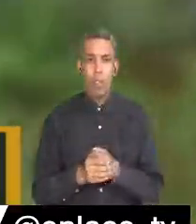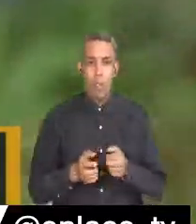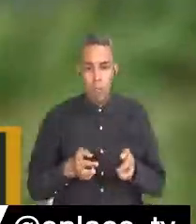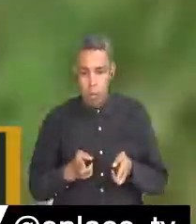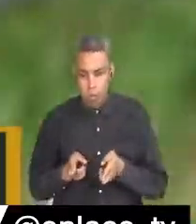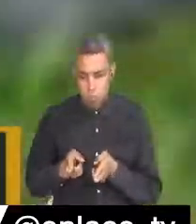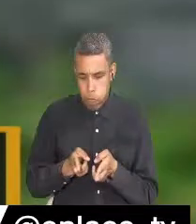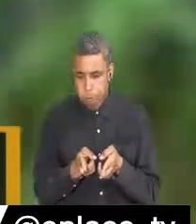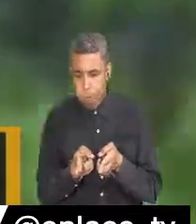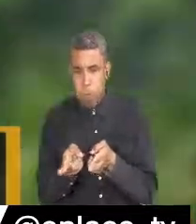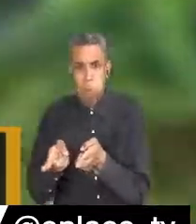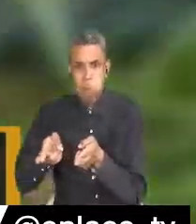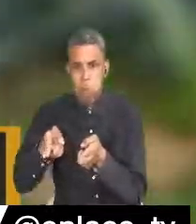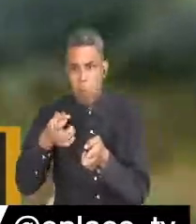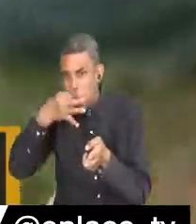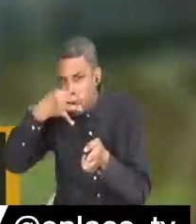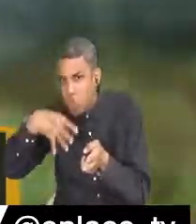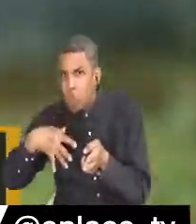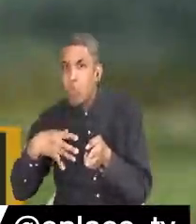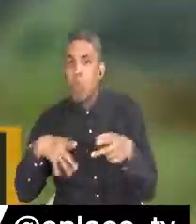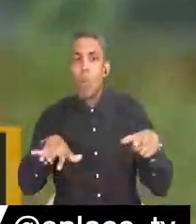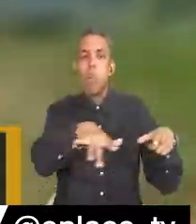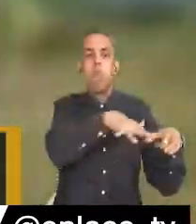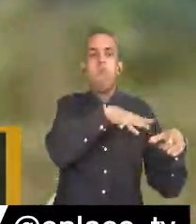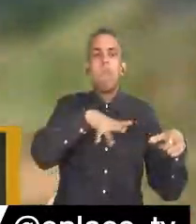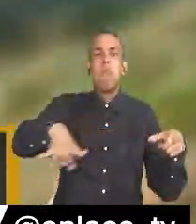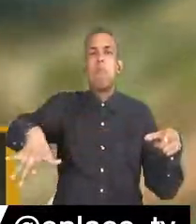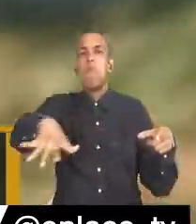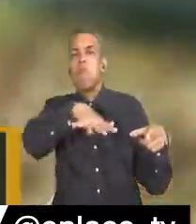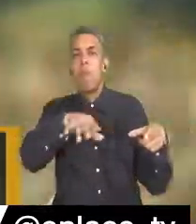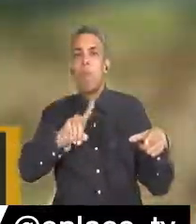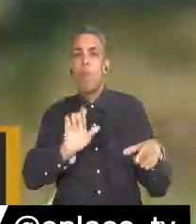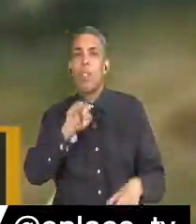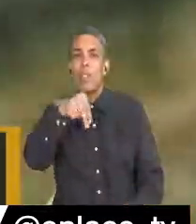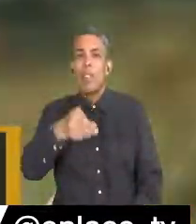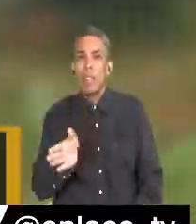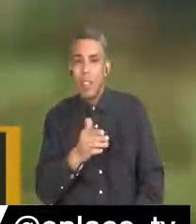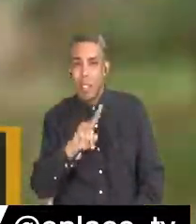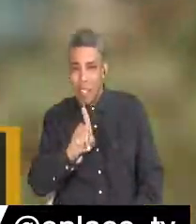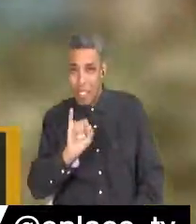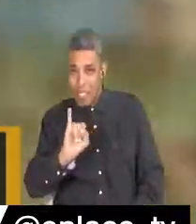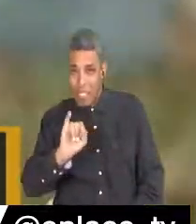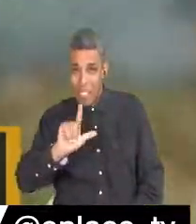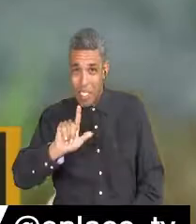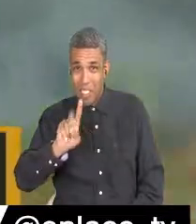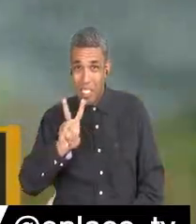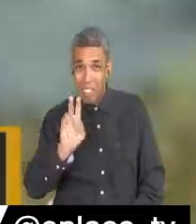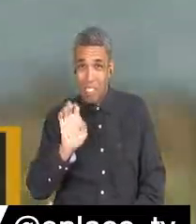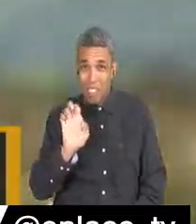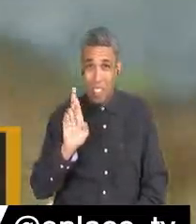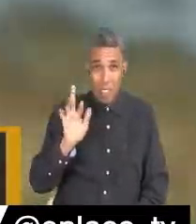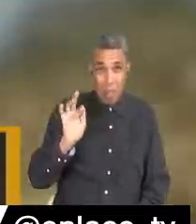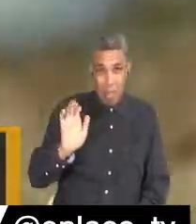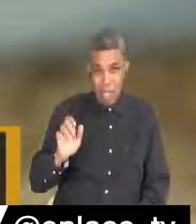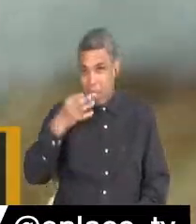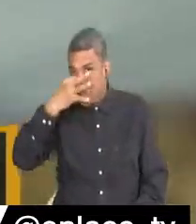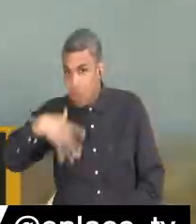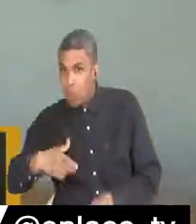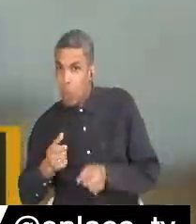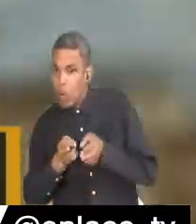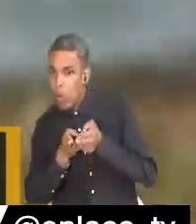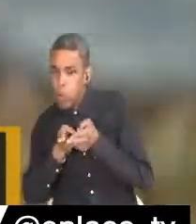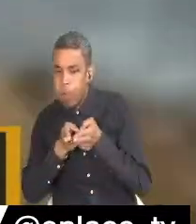Ciénaga San Silvestre. Toda esta agua puerca va a tener... Este hecho se registra en el barrio San Silvestre y piden la intervención pronta de la empresa Aguas de